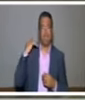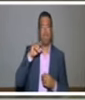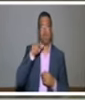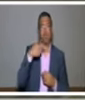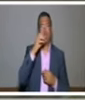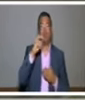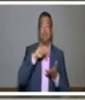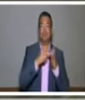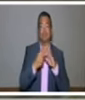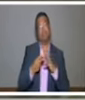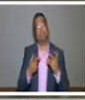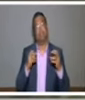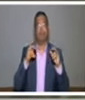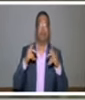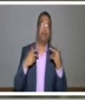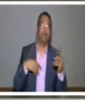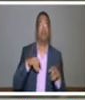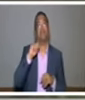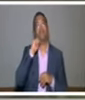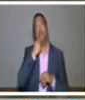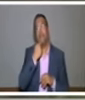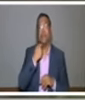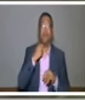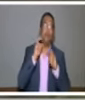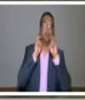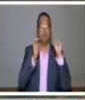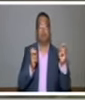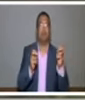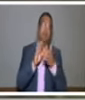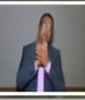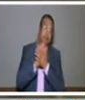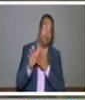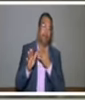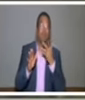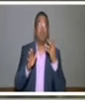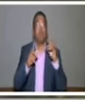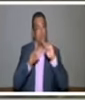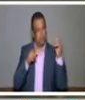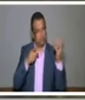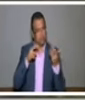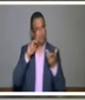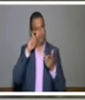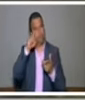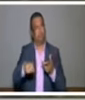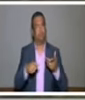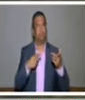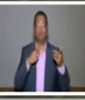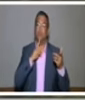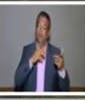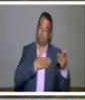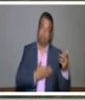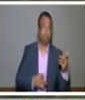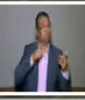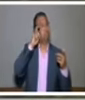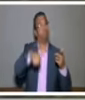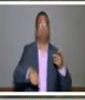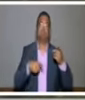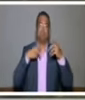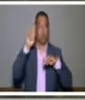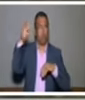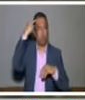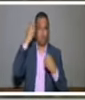un tema fancy, es un tema trendy, pero la educación lo que requiere es administración, voluntad y, sin duda alguna,